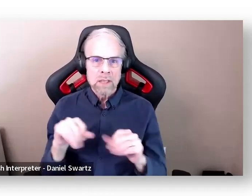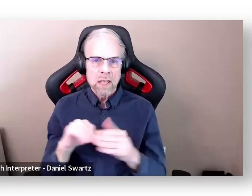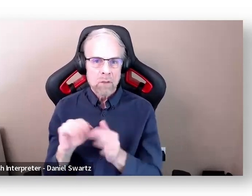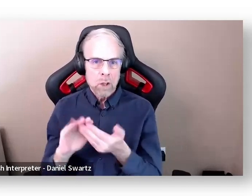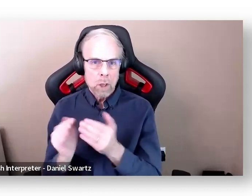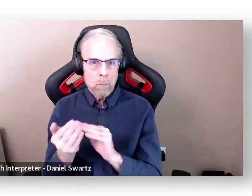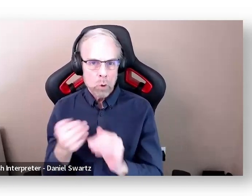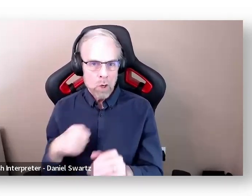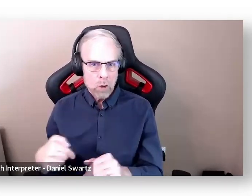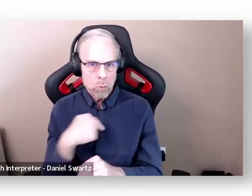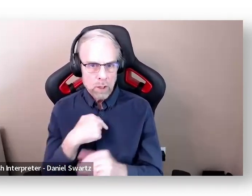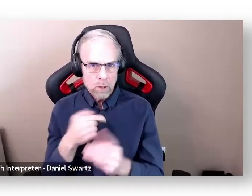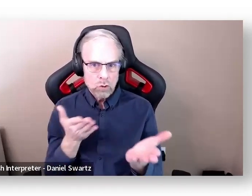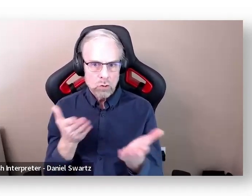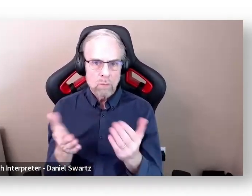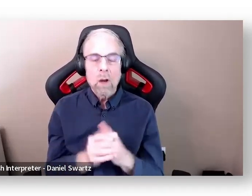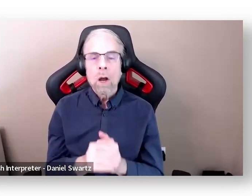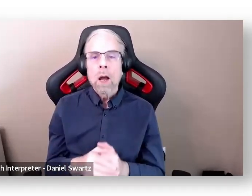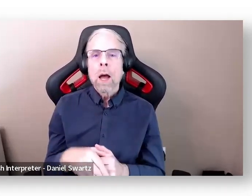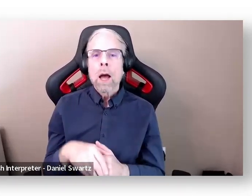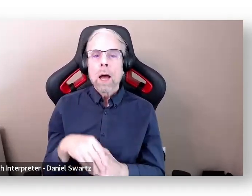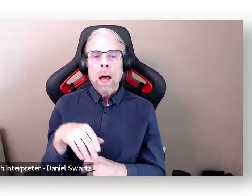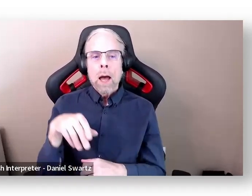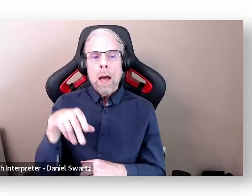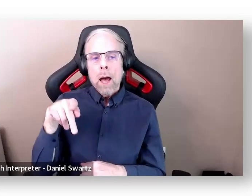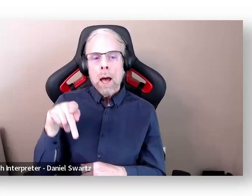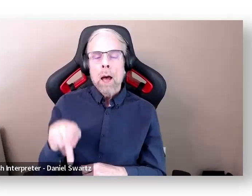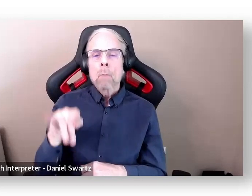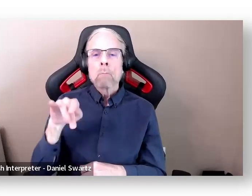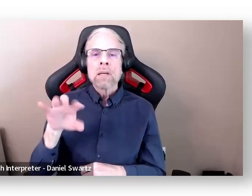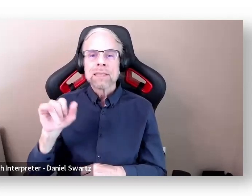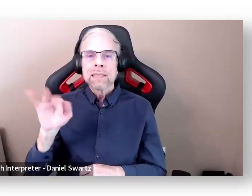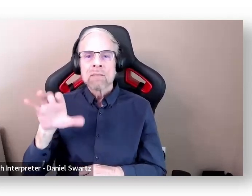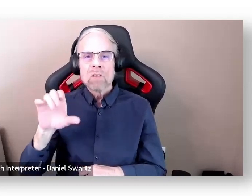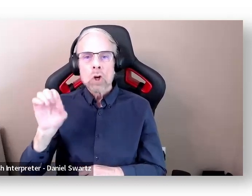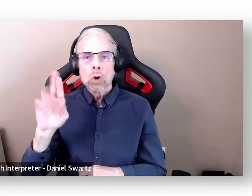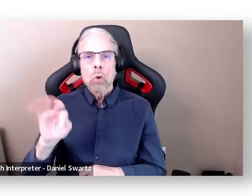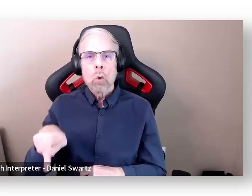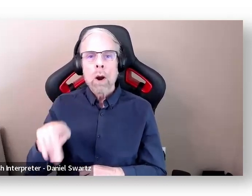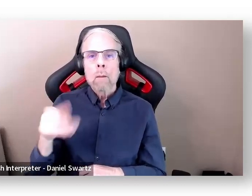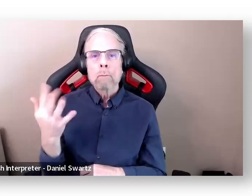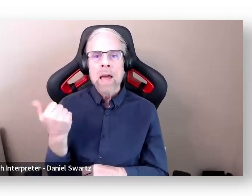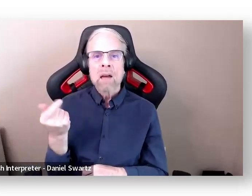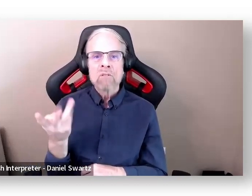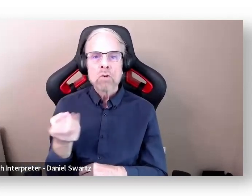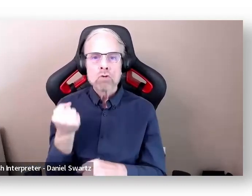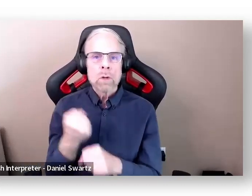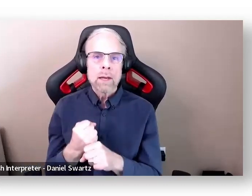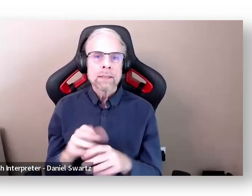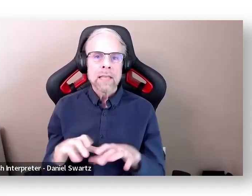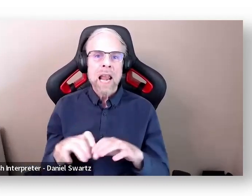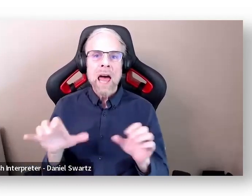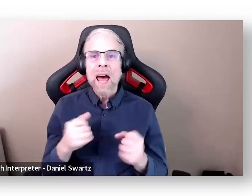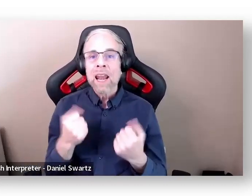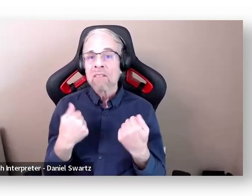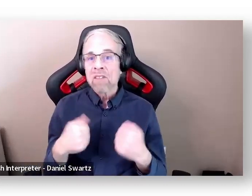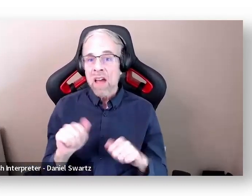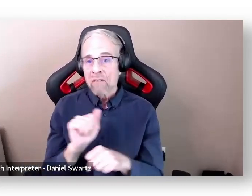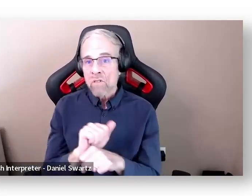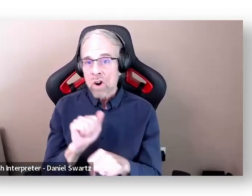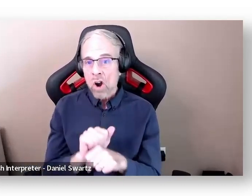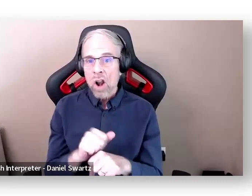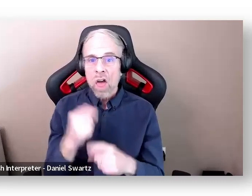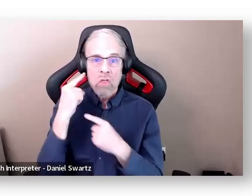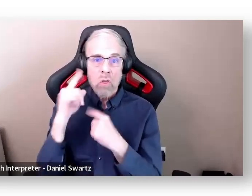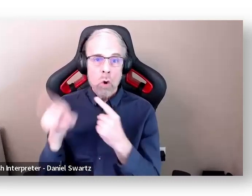seguros en las comunidades que servimos. En los últimos años, Pacific Core ha puesto mucho esfuerzo y